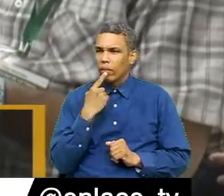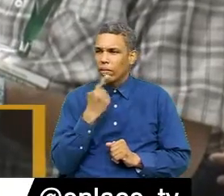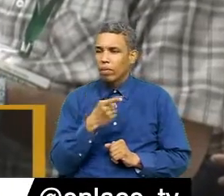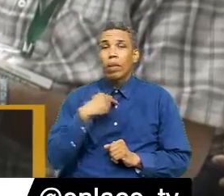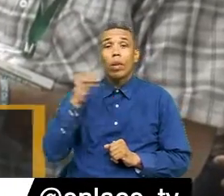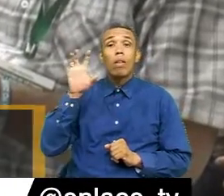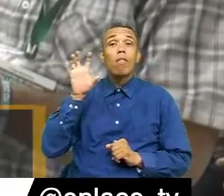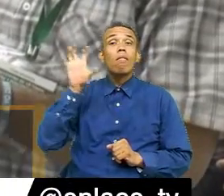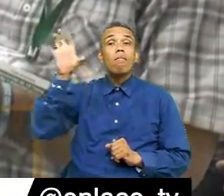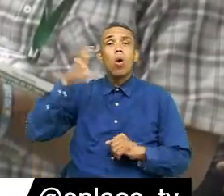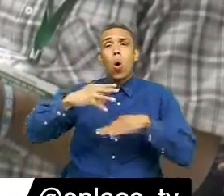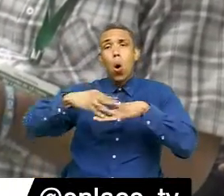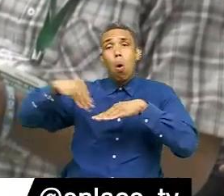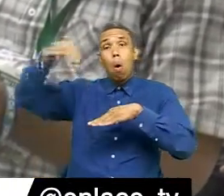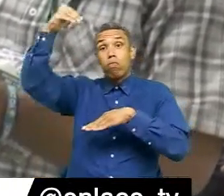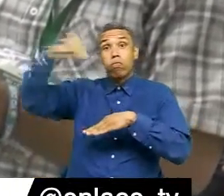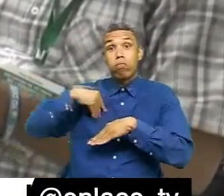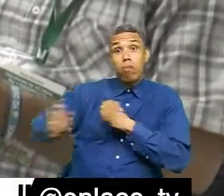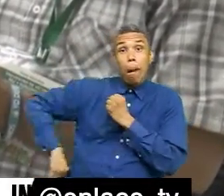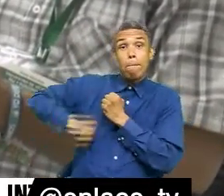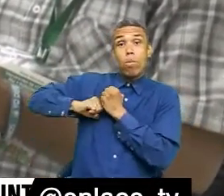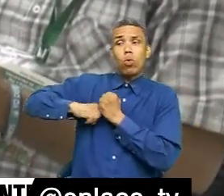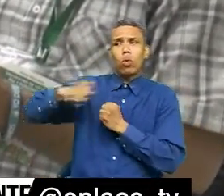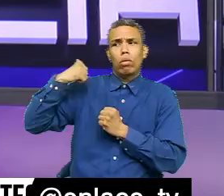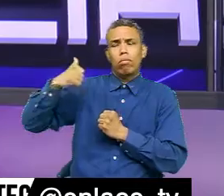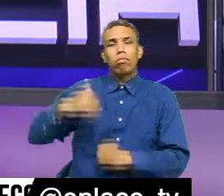brinda a este tipo de jornadas.